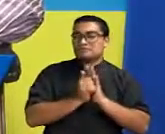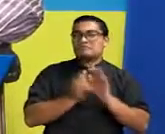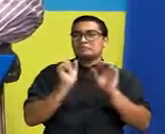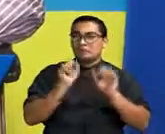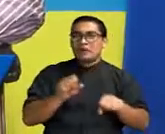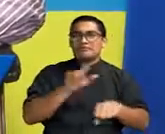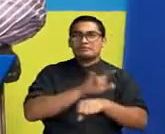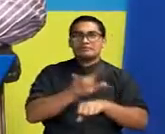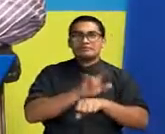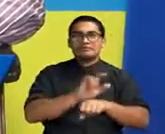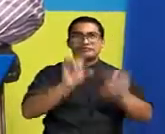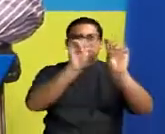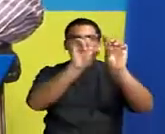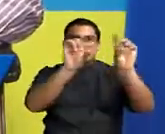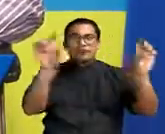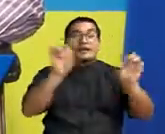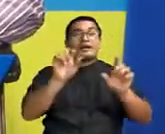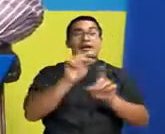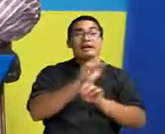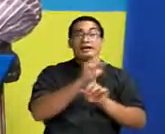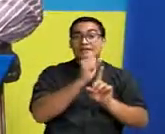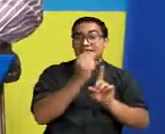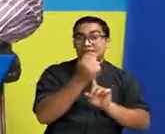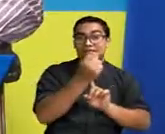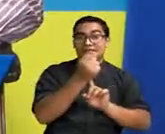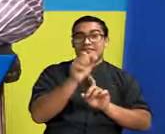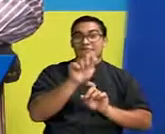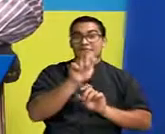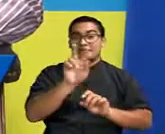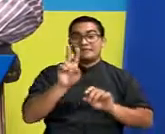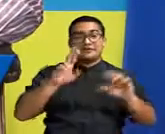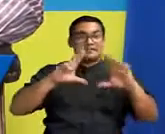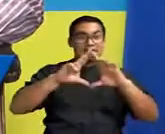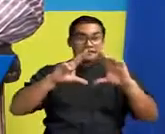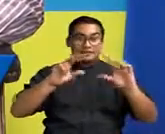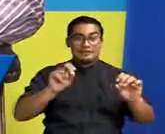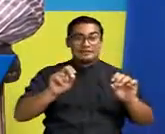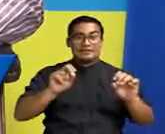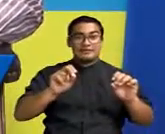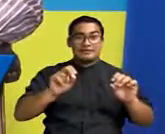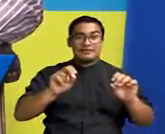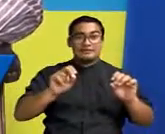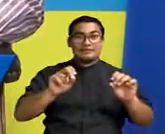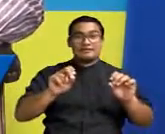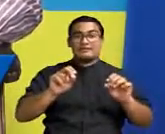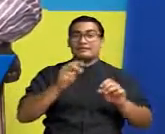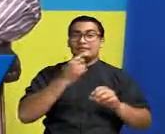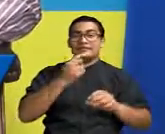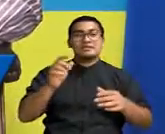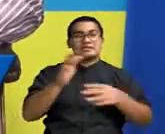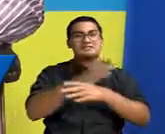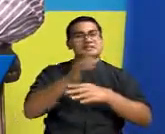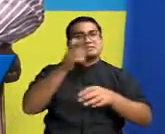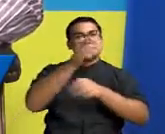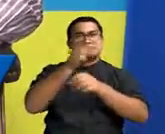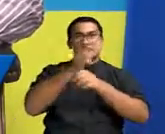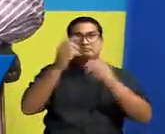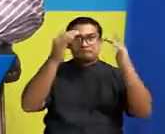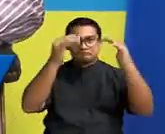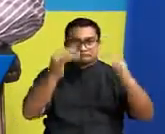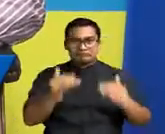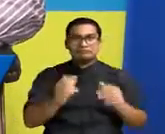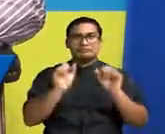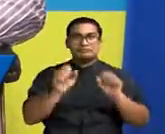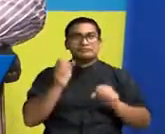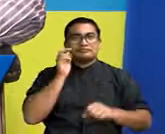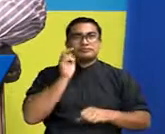en el buscador de YouTube, aparecemos como Asamblea Tevenir, y encontrará este y otros programas. El día de hoy